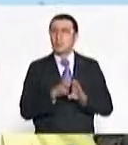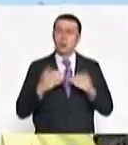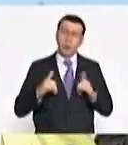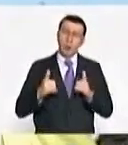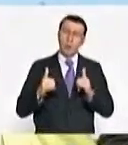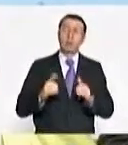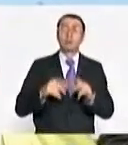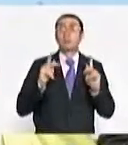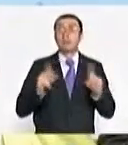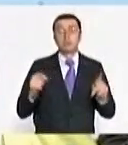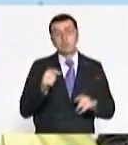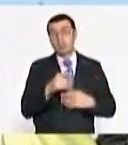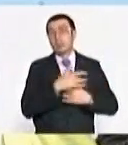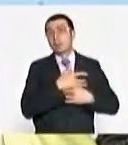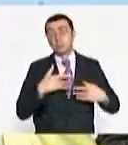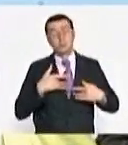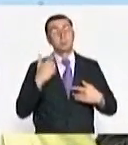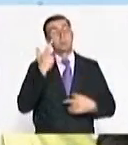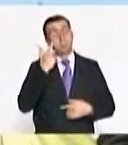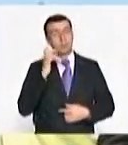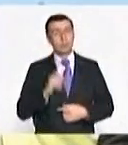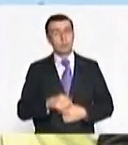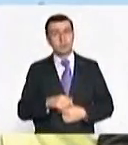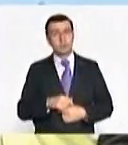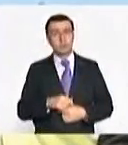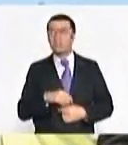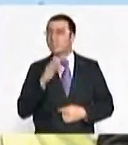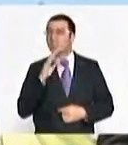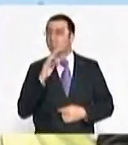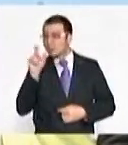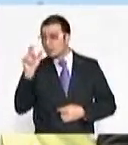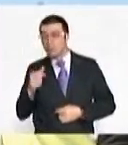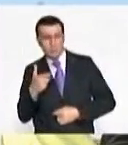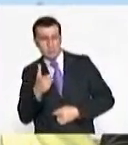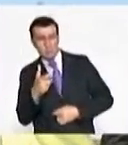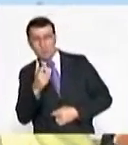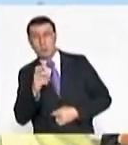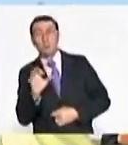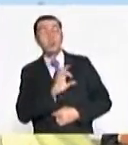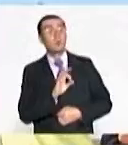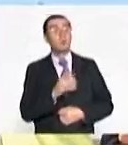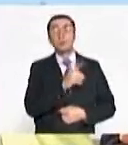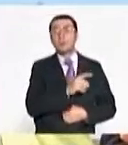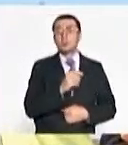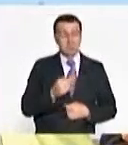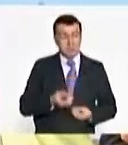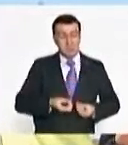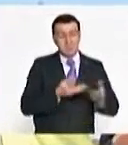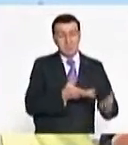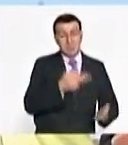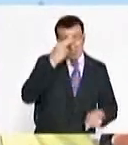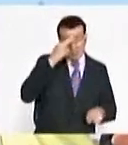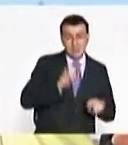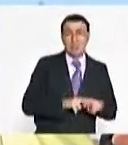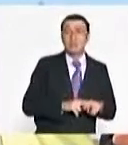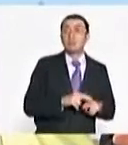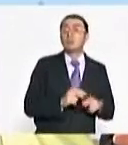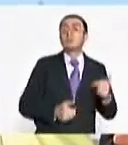salud? Es que la salud, ¿quién es más sicario? ¿Cuál puñalada? Es que es lo